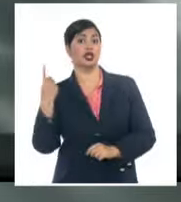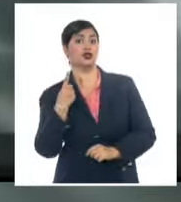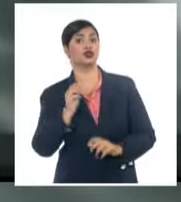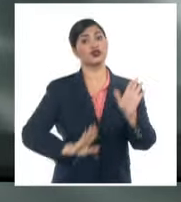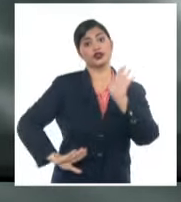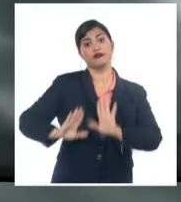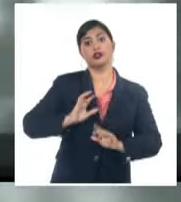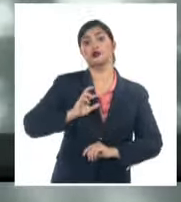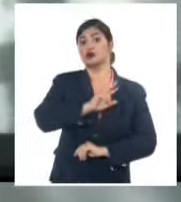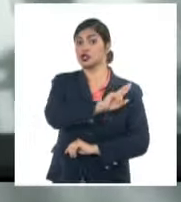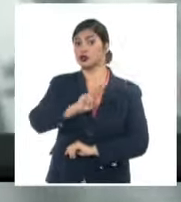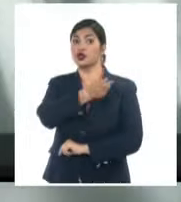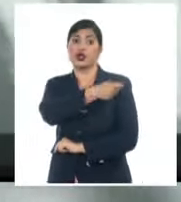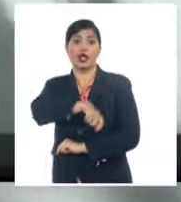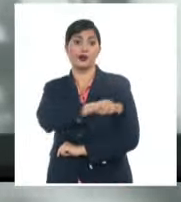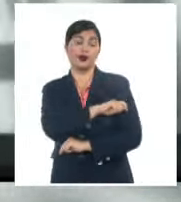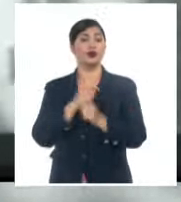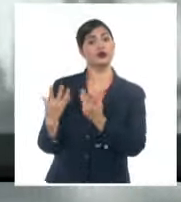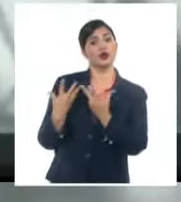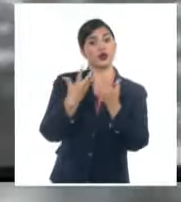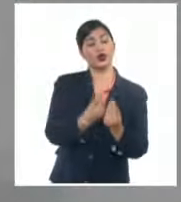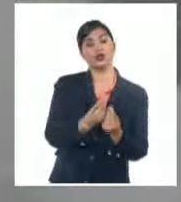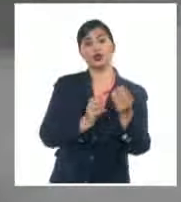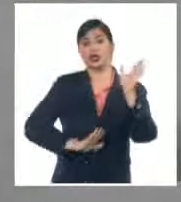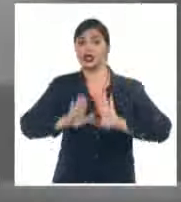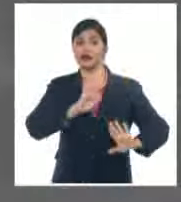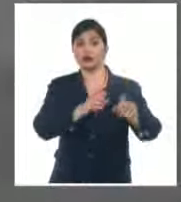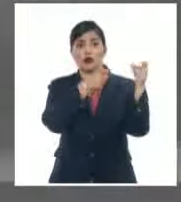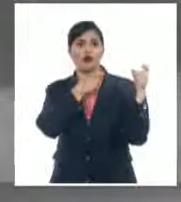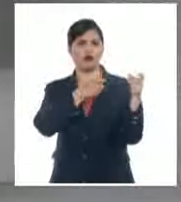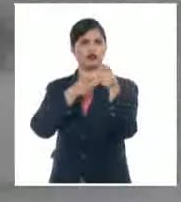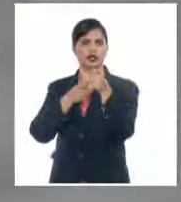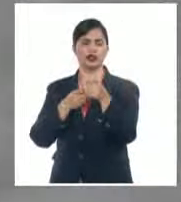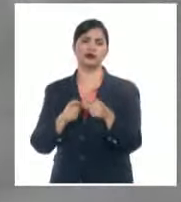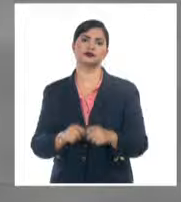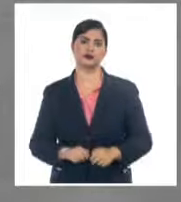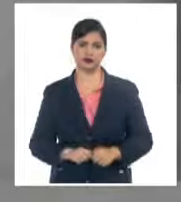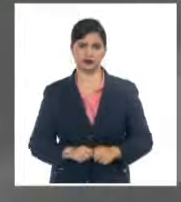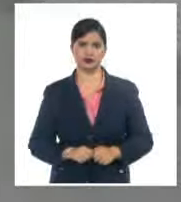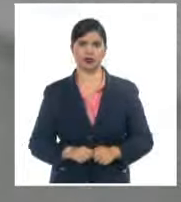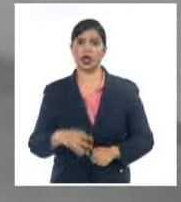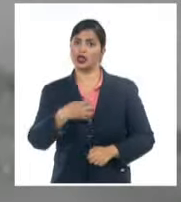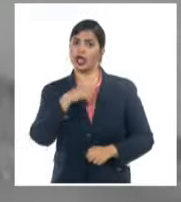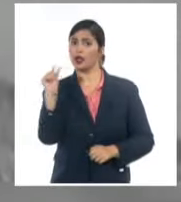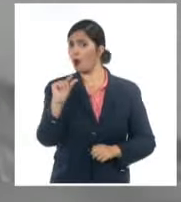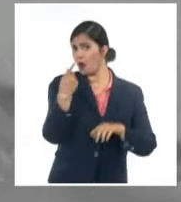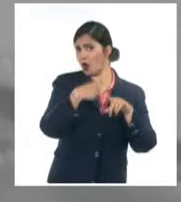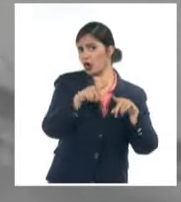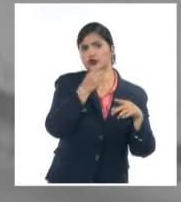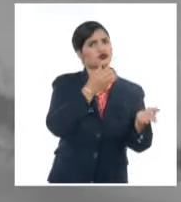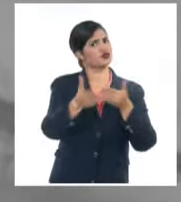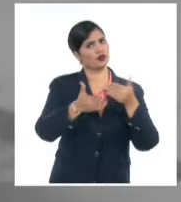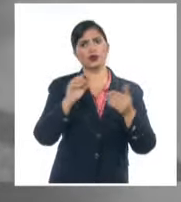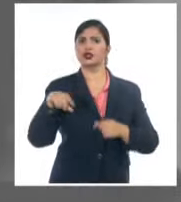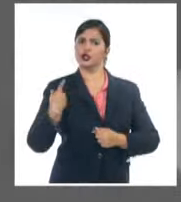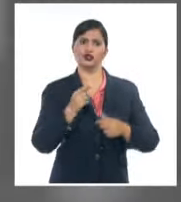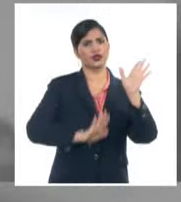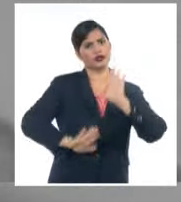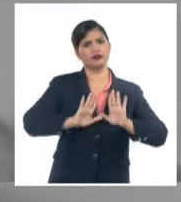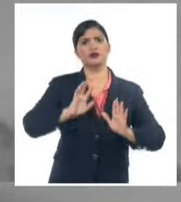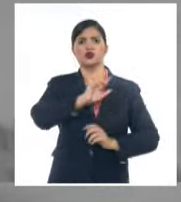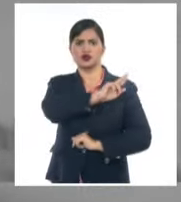revolución socialista la defendemos con esos fusiles. Las siguientes horas serían históricas. El escenario estaba listo para la